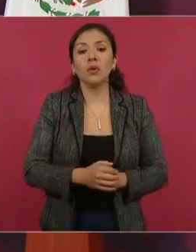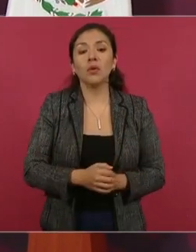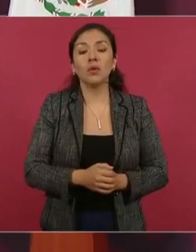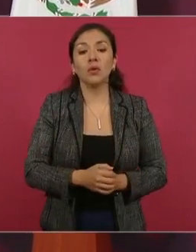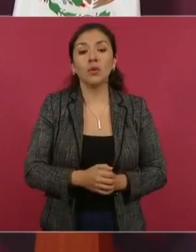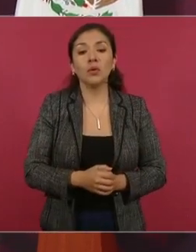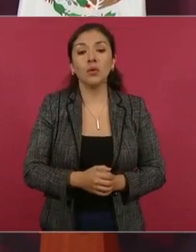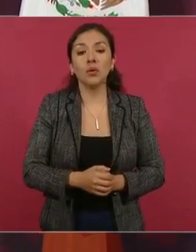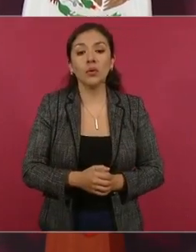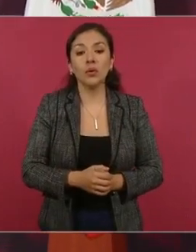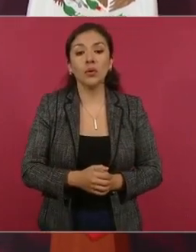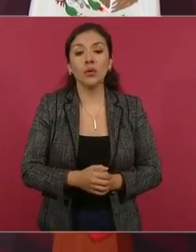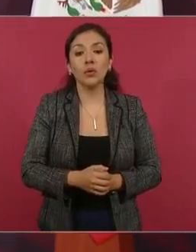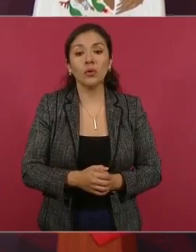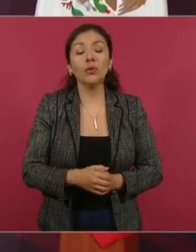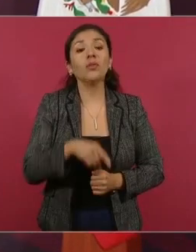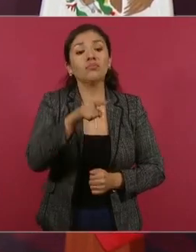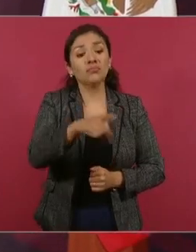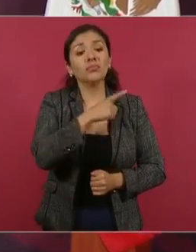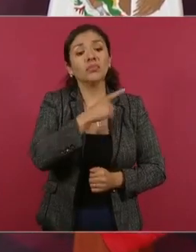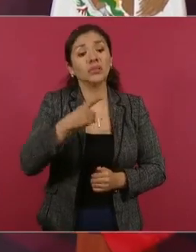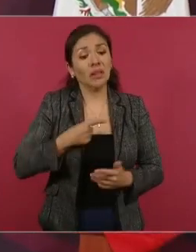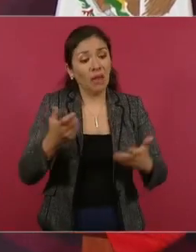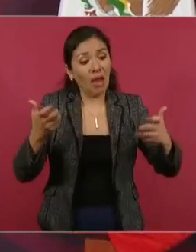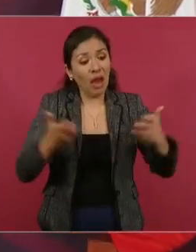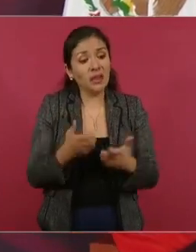constituyan el Consejo